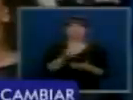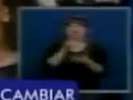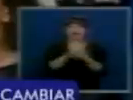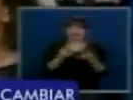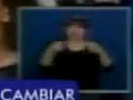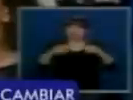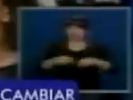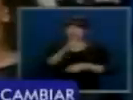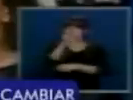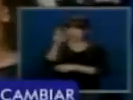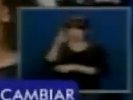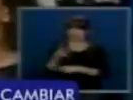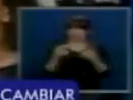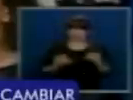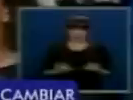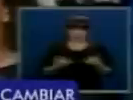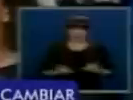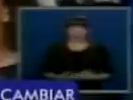Costa Rica de nuestros días.